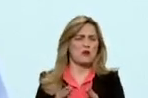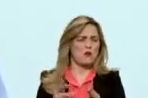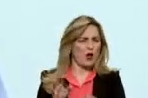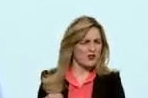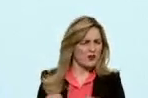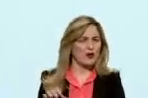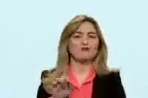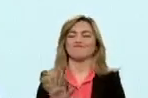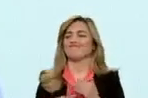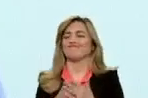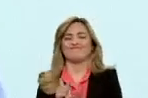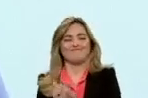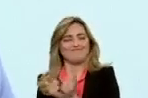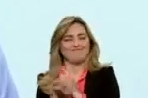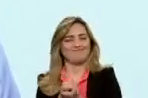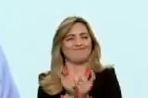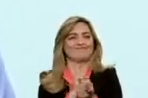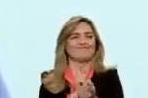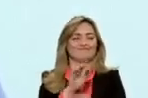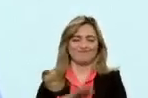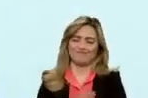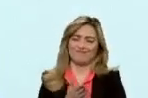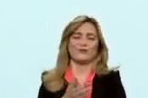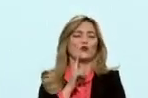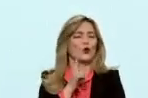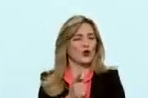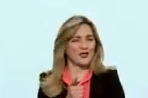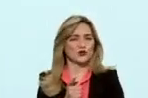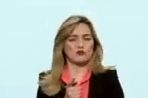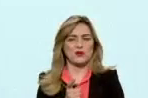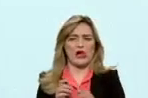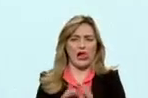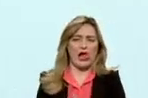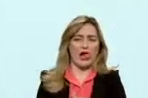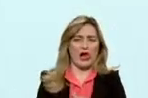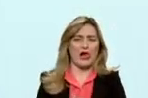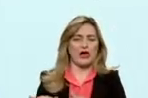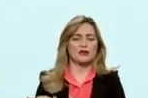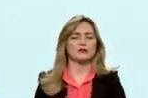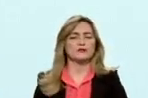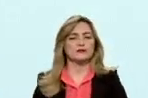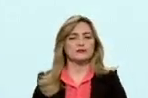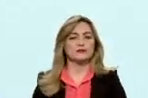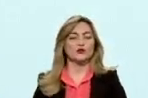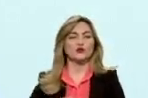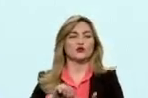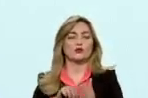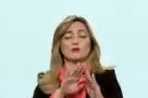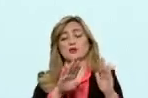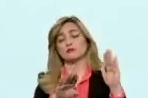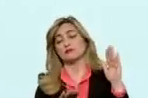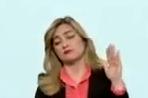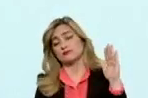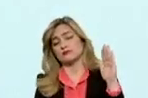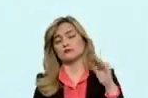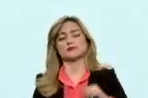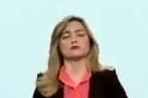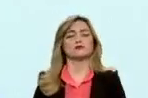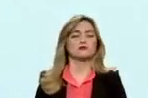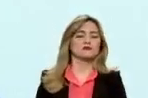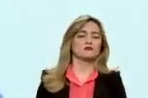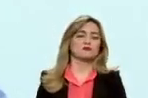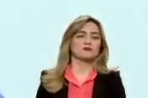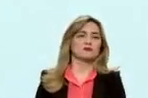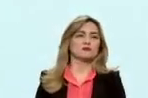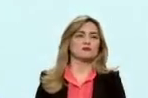se producen las congestiones. El ir ya hacia una ciudad 24 horas, en las que efectivamente las actividades